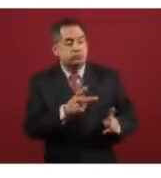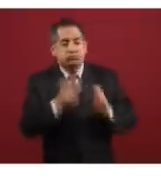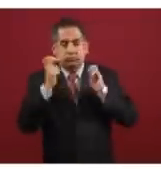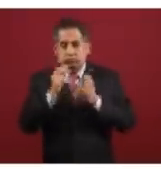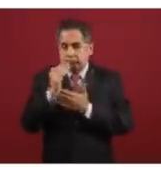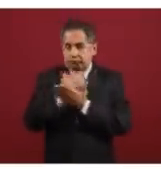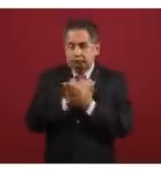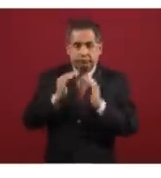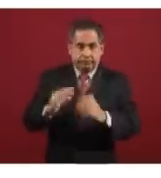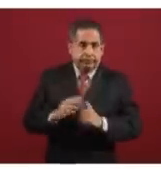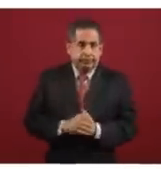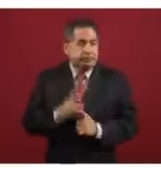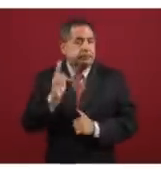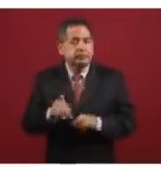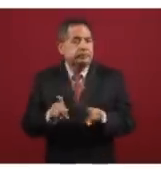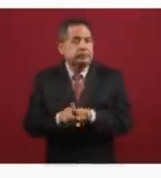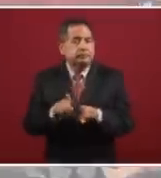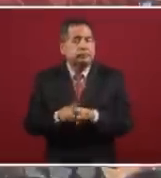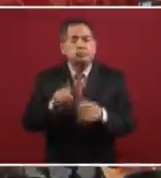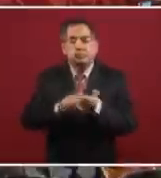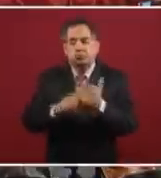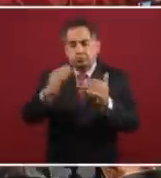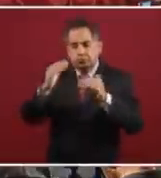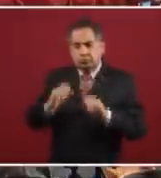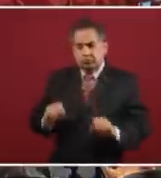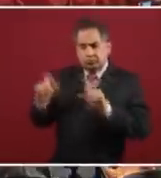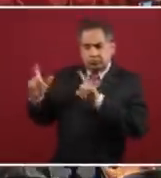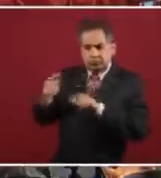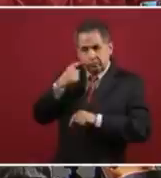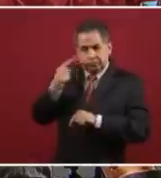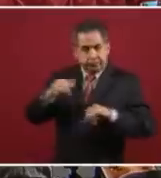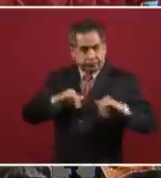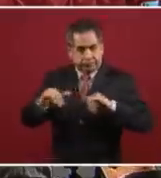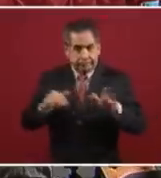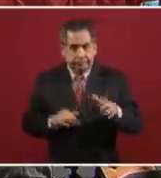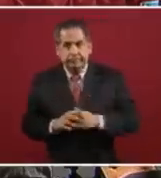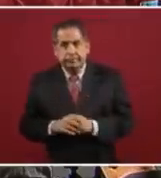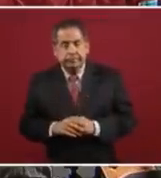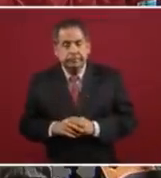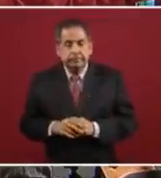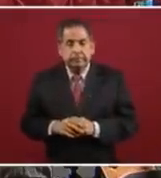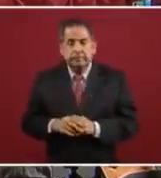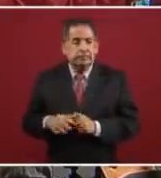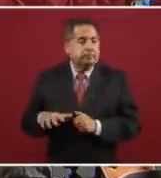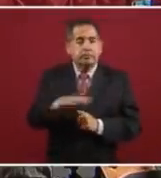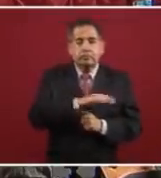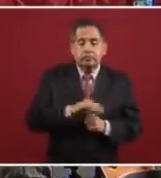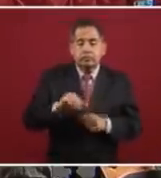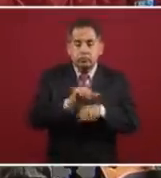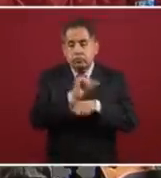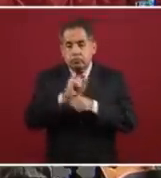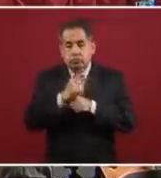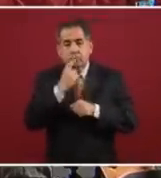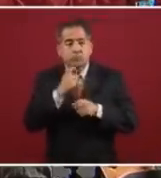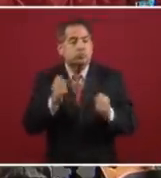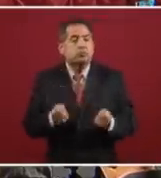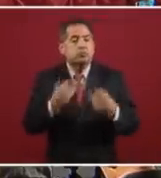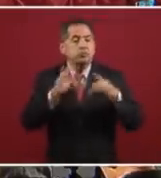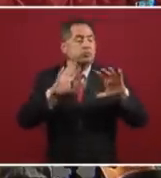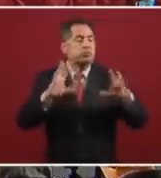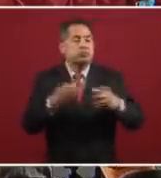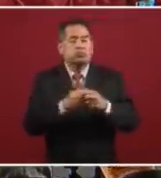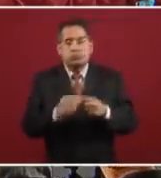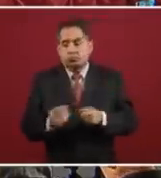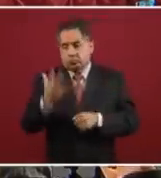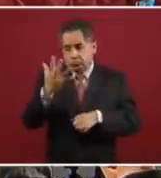vehículos. Igualmente, si nos vamos al siguiente mapa, parecería el robo de vehículos así, concentrado en